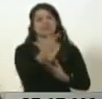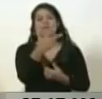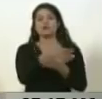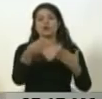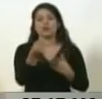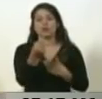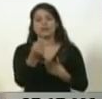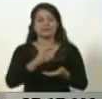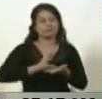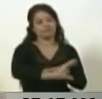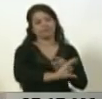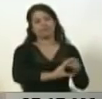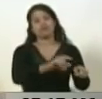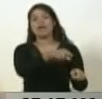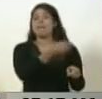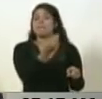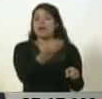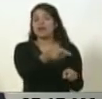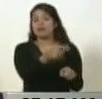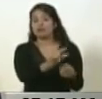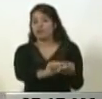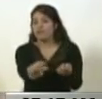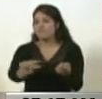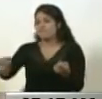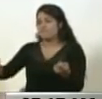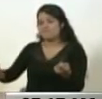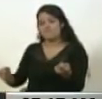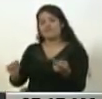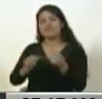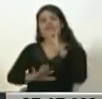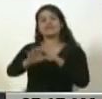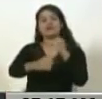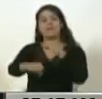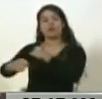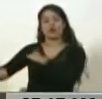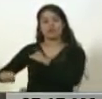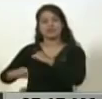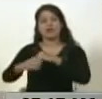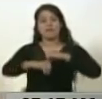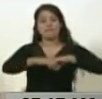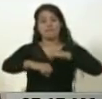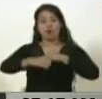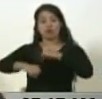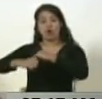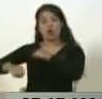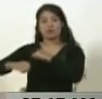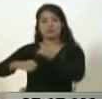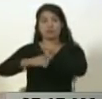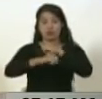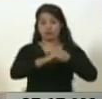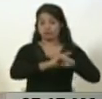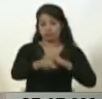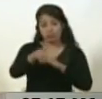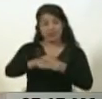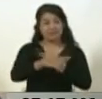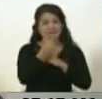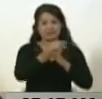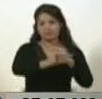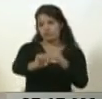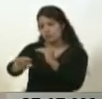transversal de financiamiento todos los 15 motores, o particularmente 14 motores que dependen de un eje transversal que es banca,